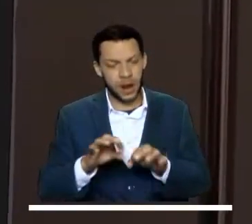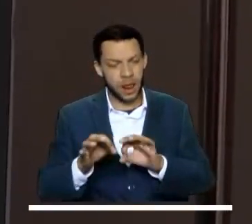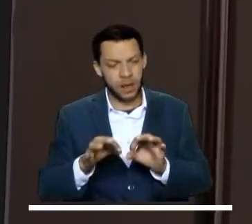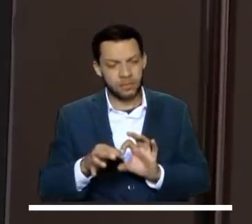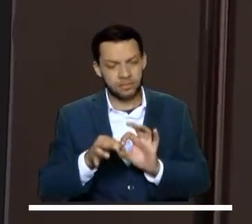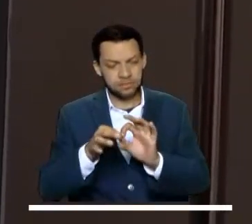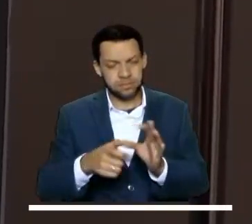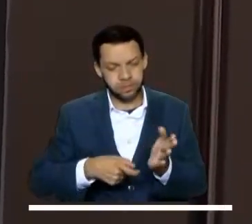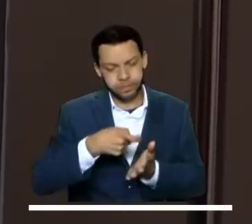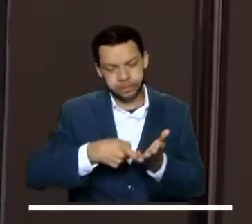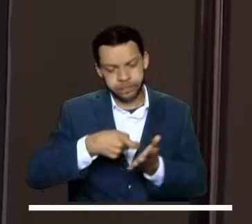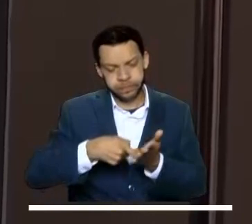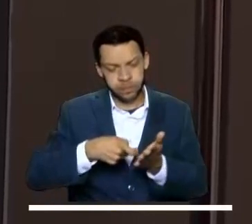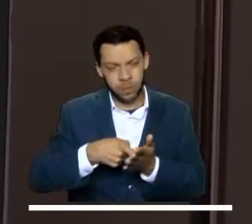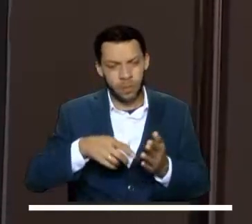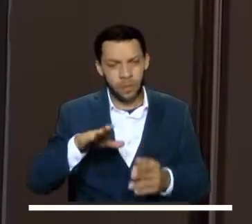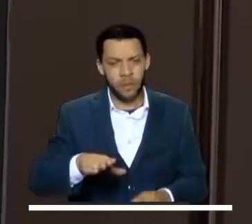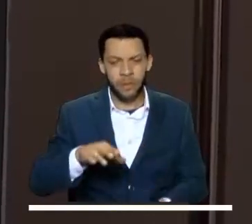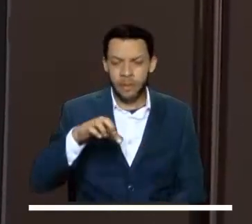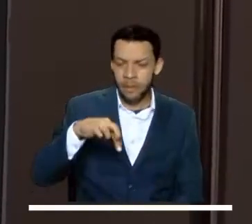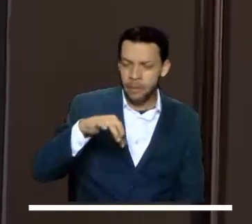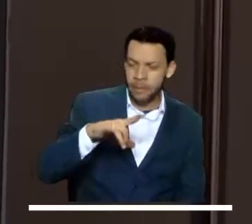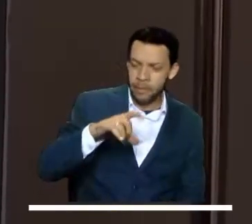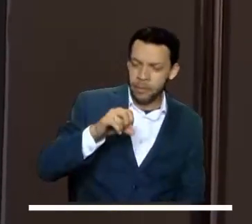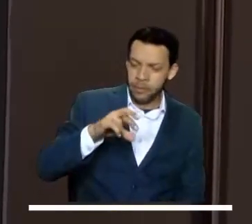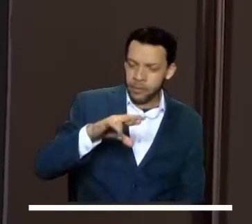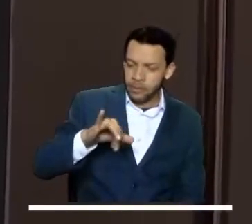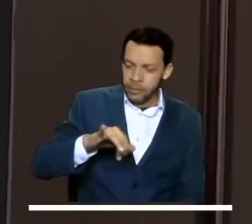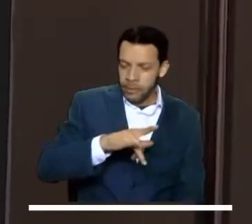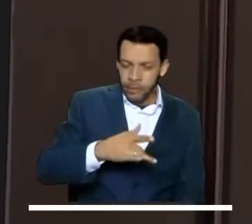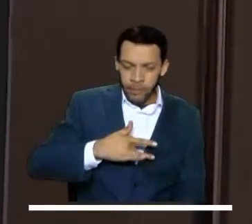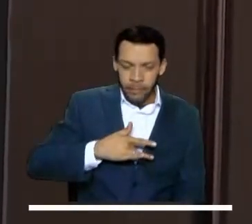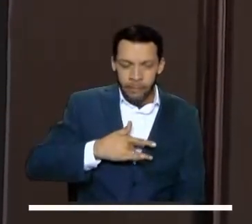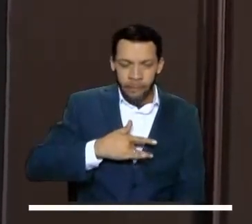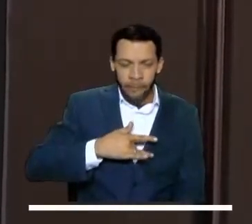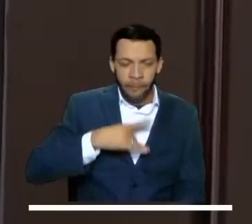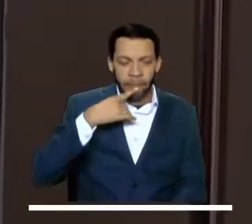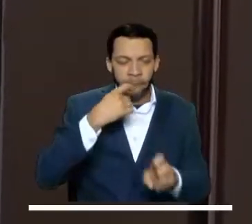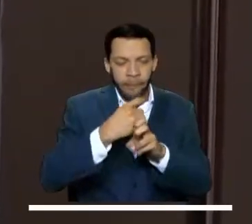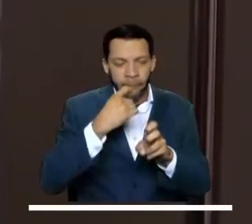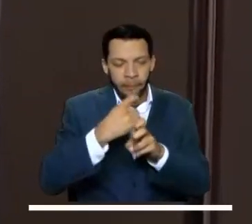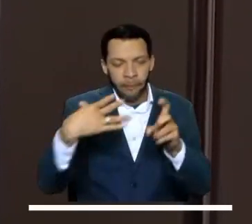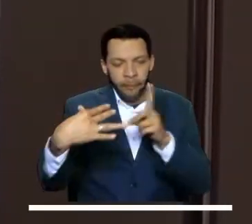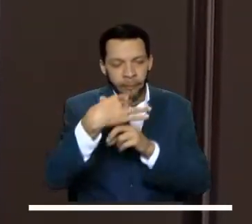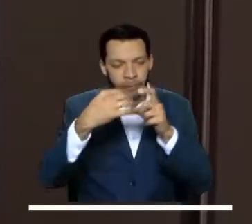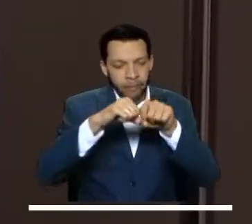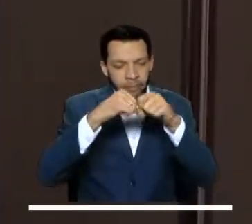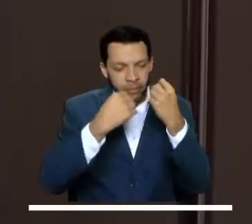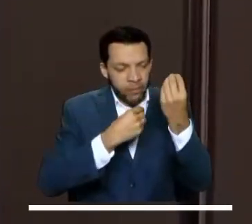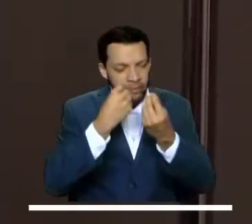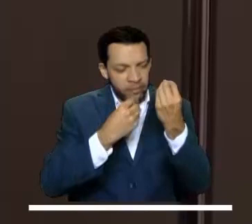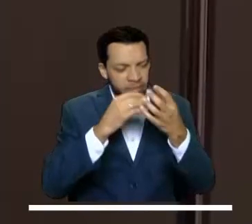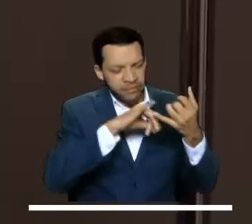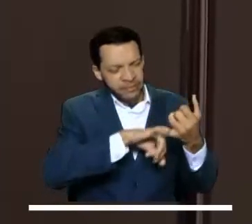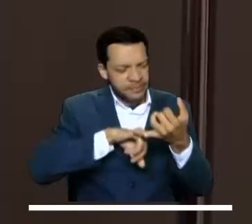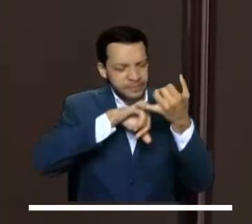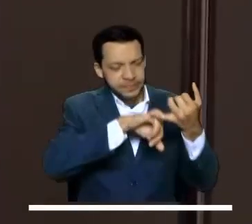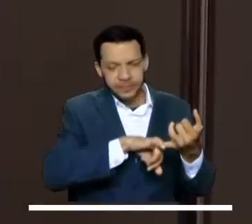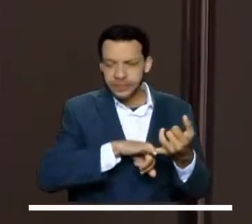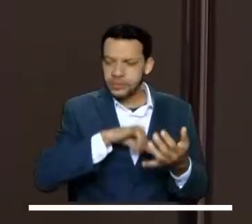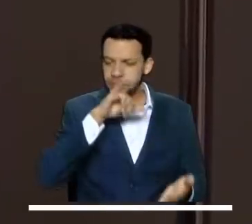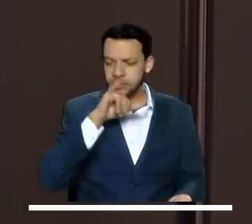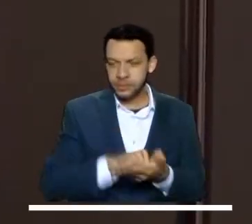Siempre la gastritis la produce el Helicobacter, o puede haber gastritis sin Helicobacter. Hay gastritis sin Helicobacter, que es asociada a consumo de